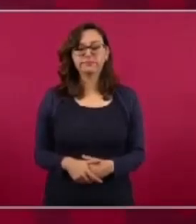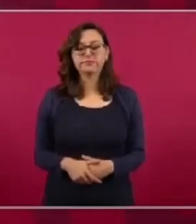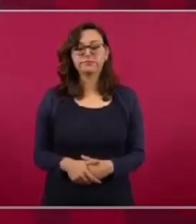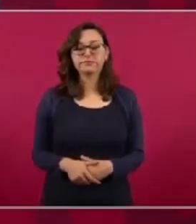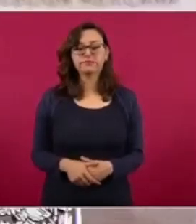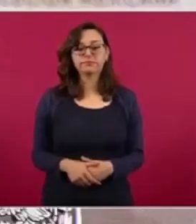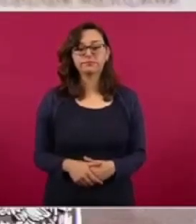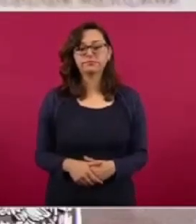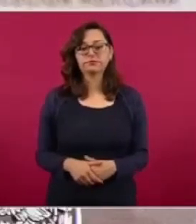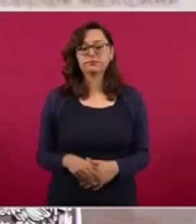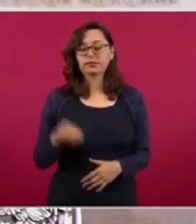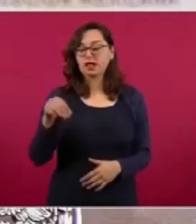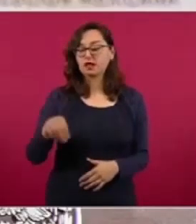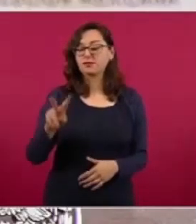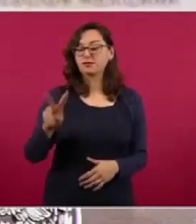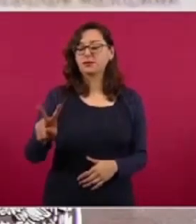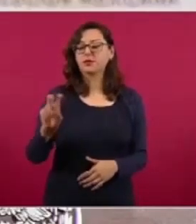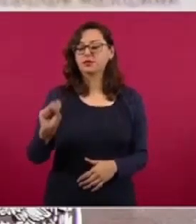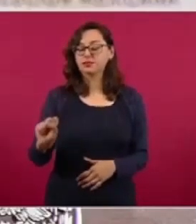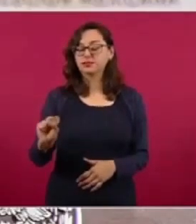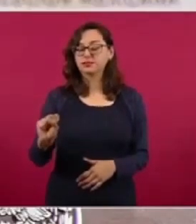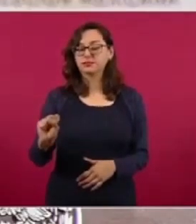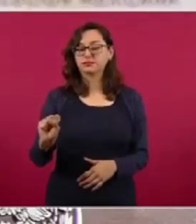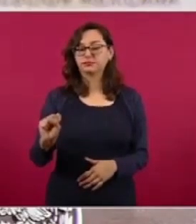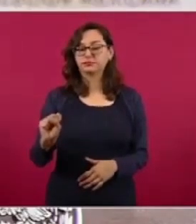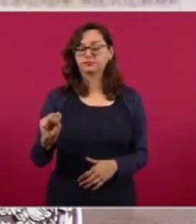MBS es